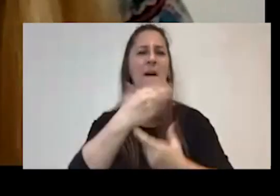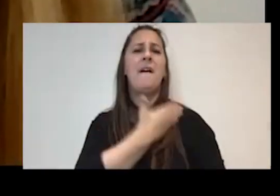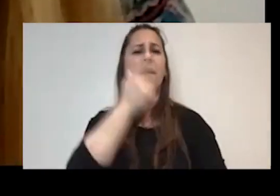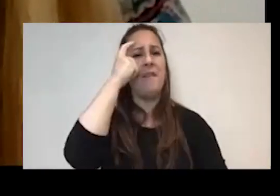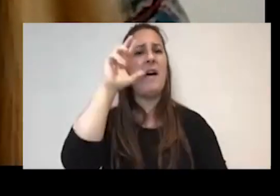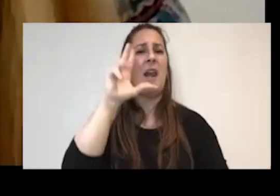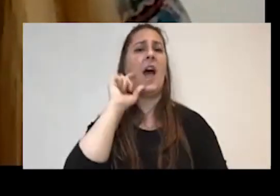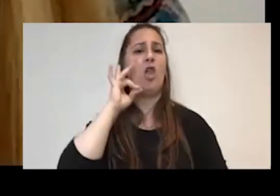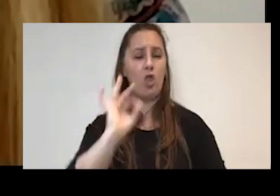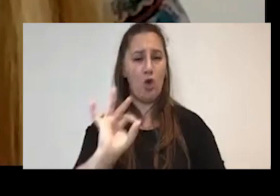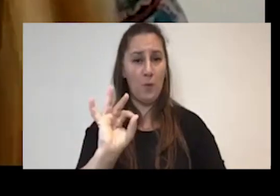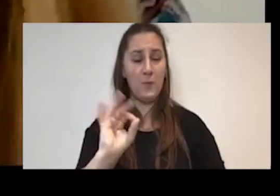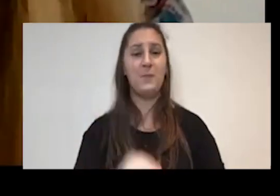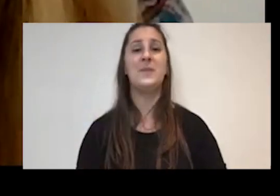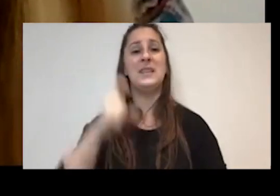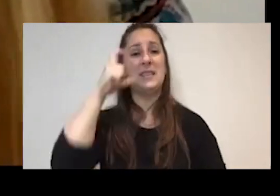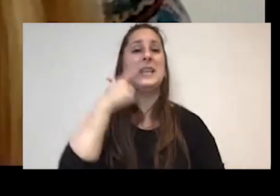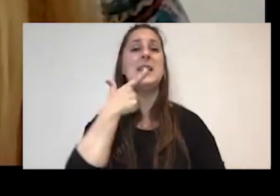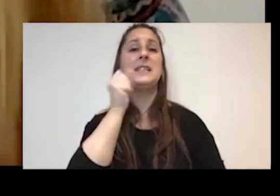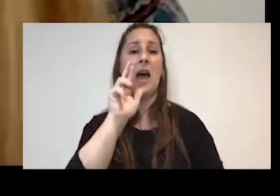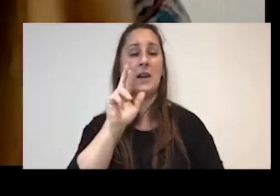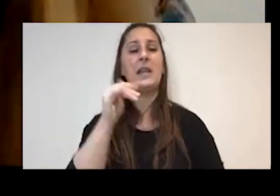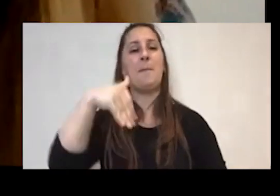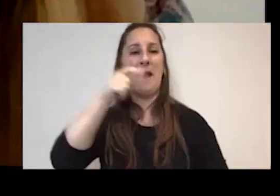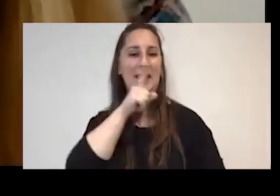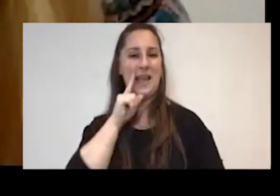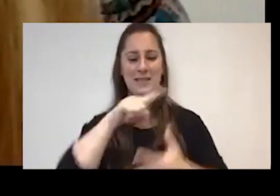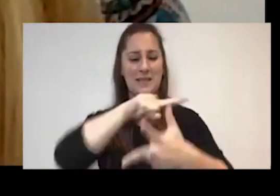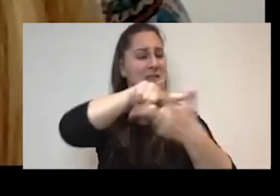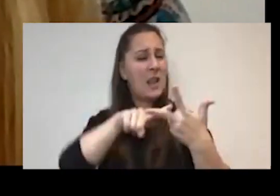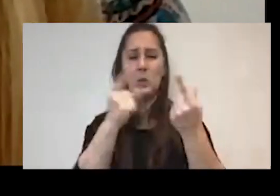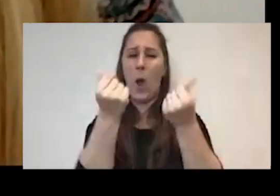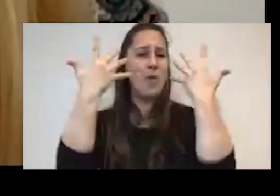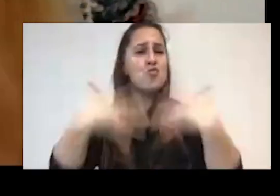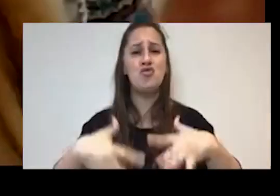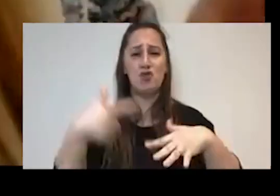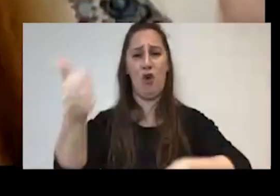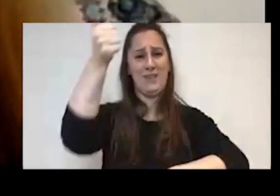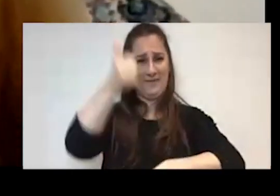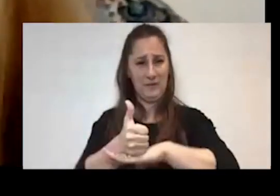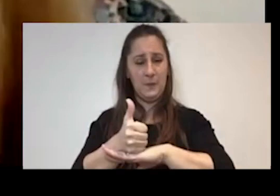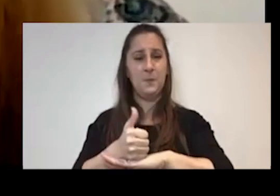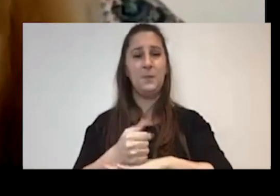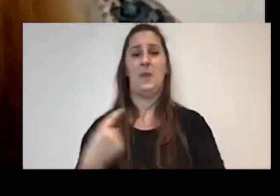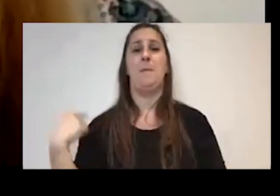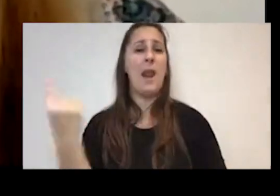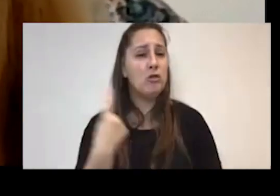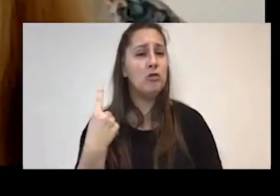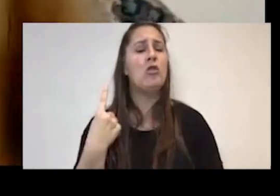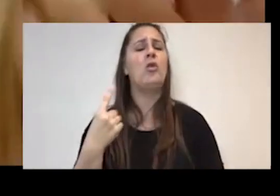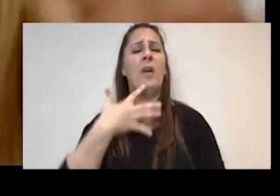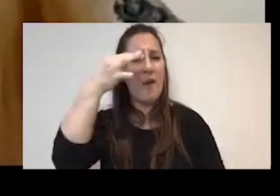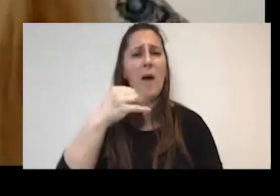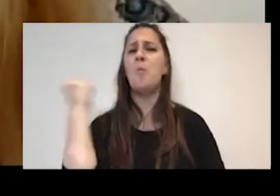Fernando Galarraga, César Muñoz y Matías Fernández, que para nosotros es muy